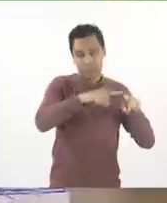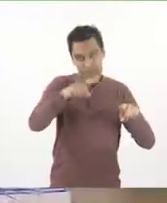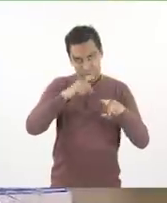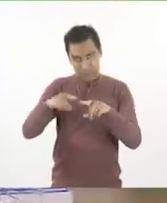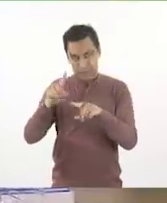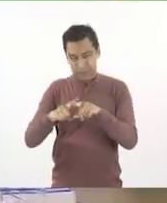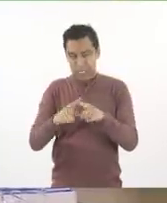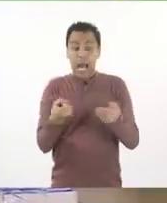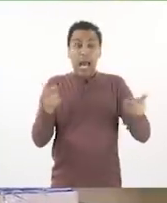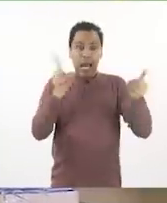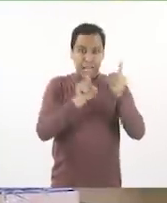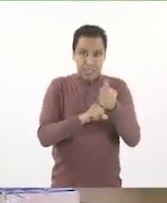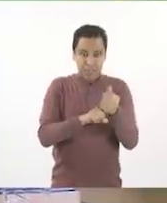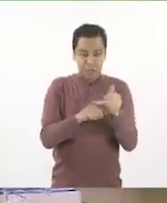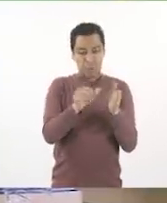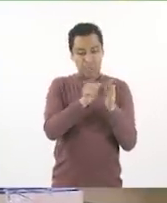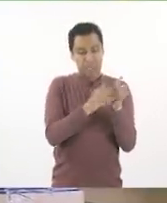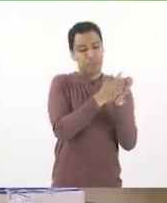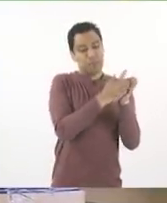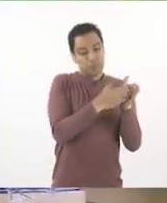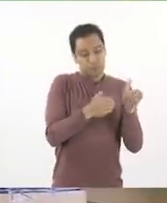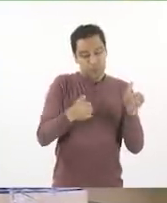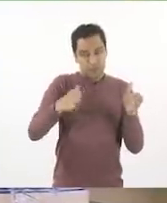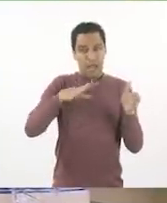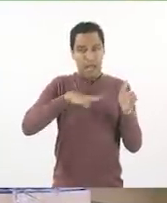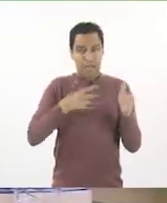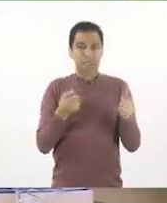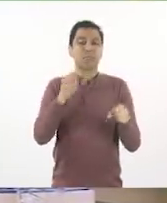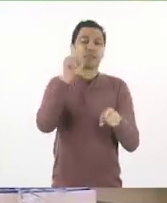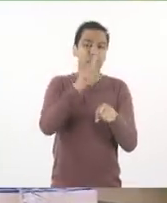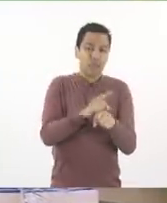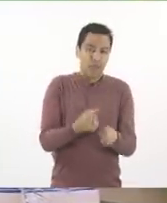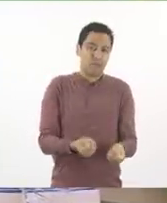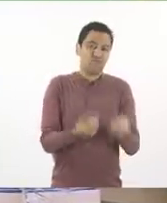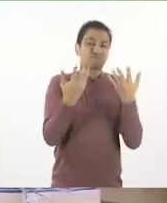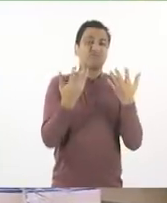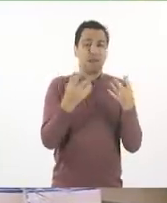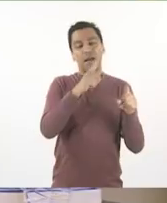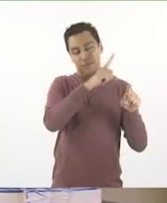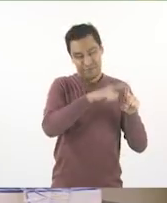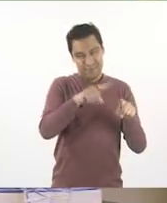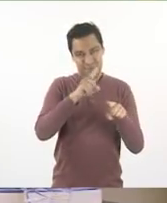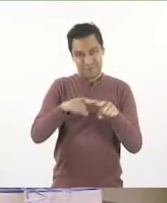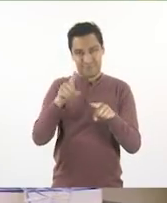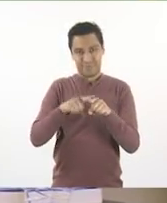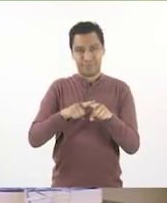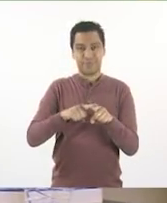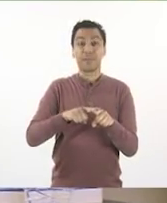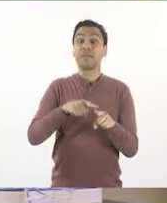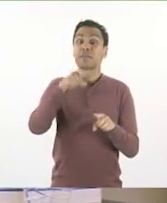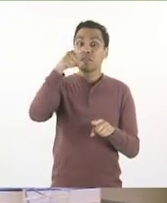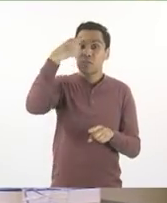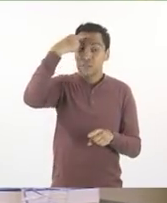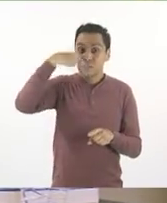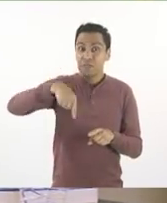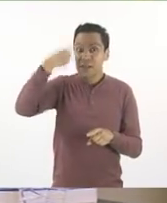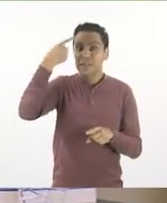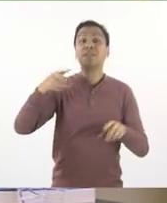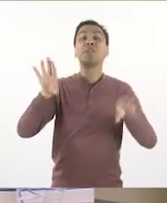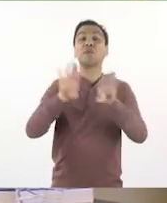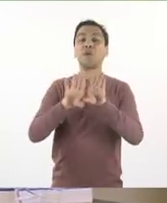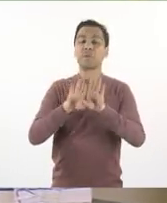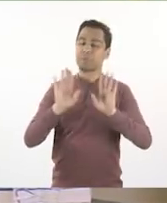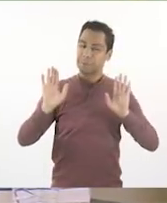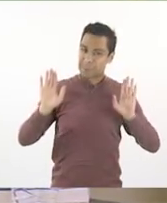días en cada mes. Y muy importante, y decirle a los niños que para que esto sea más fácil para ellos,